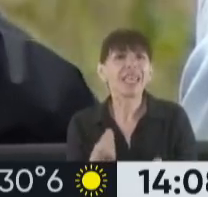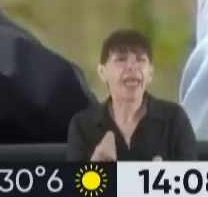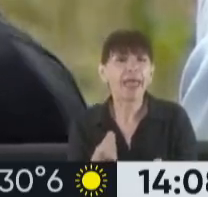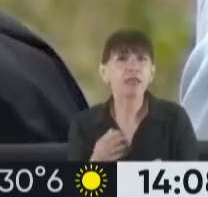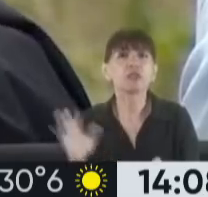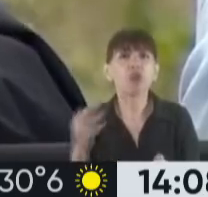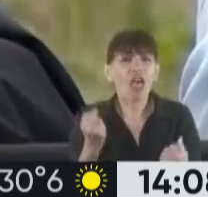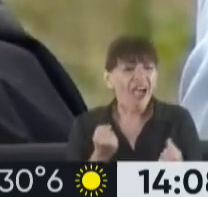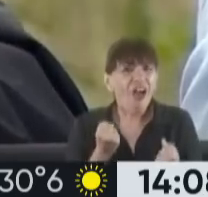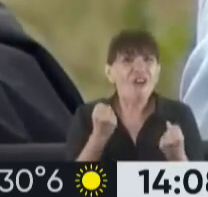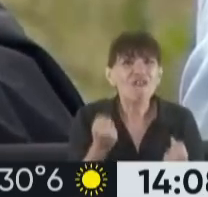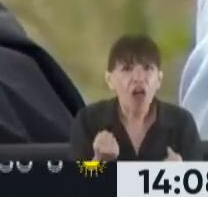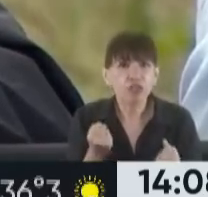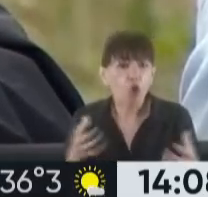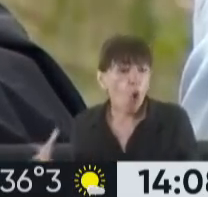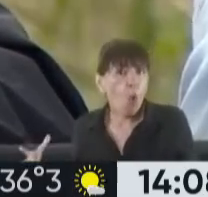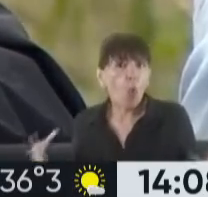nuestros esfuerzos en favor de la gente.